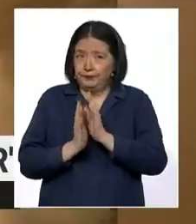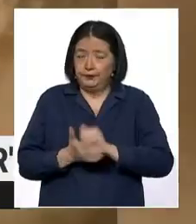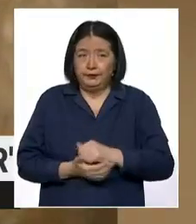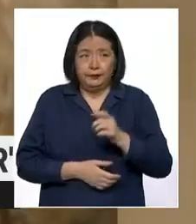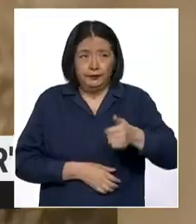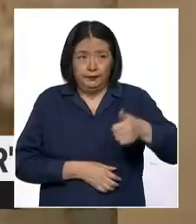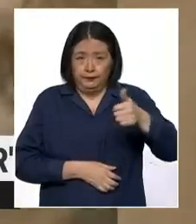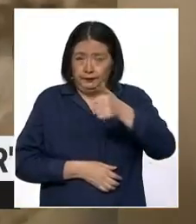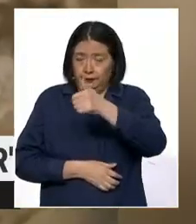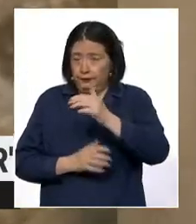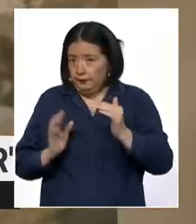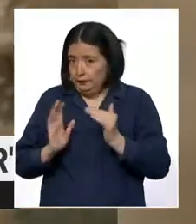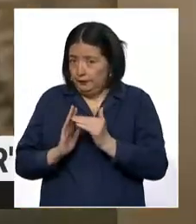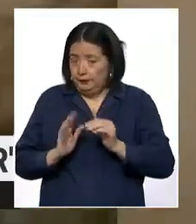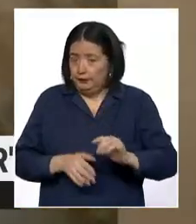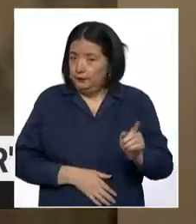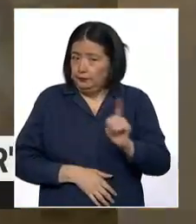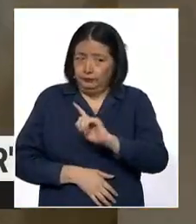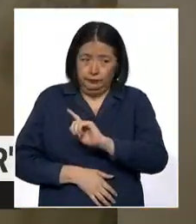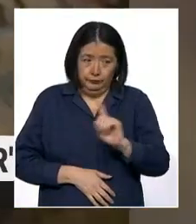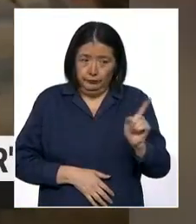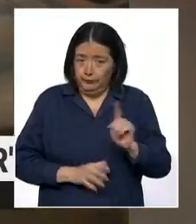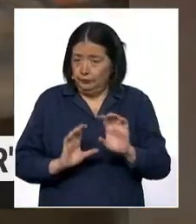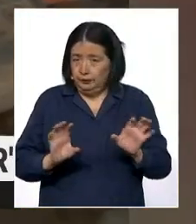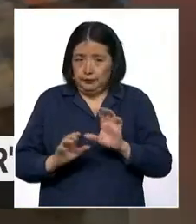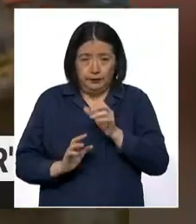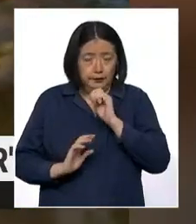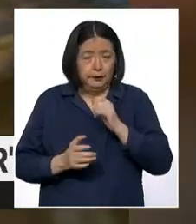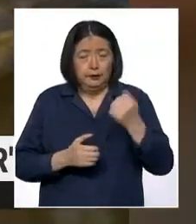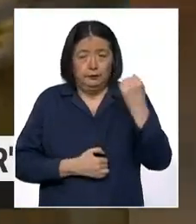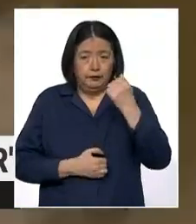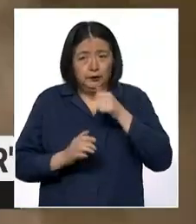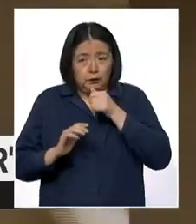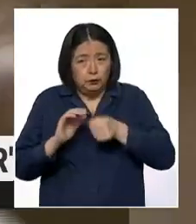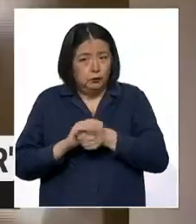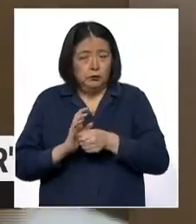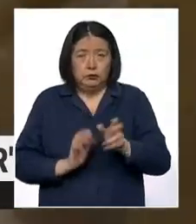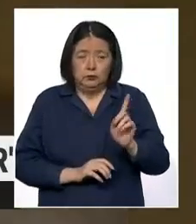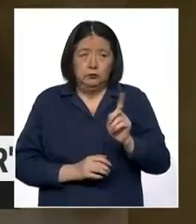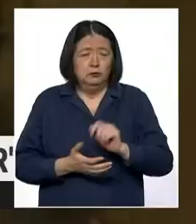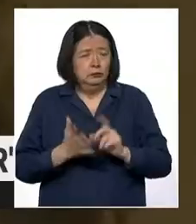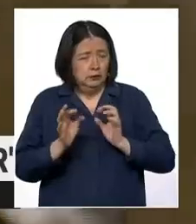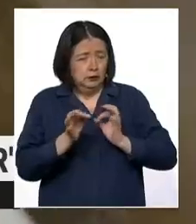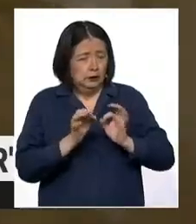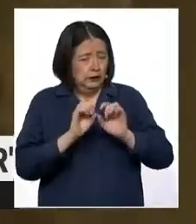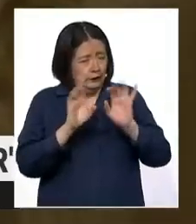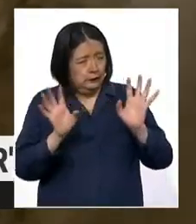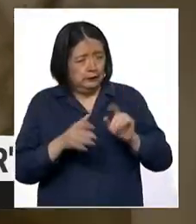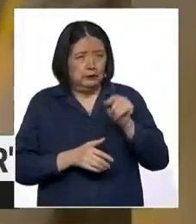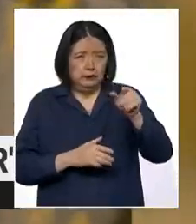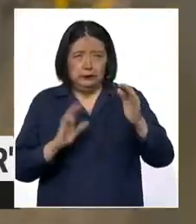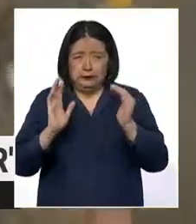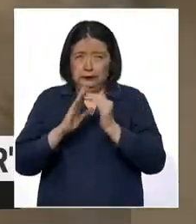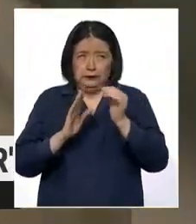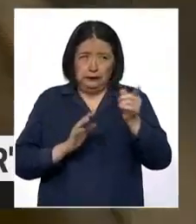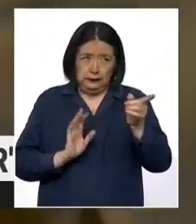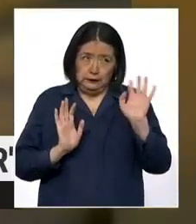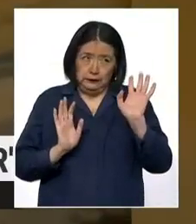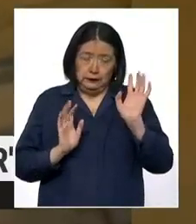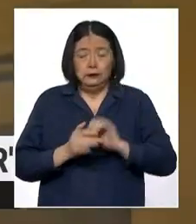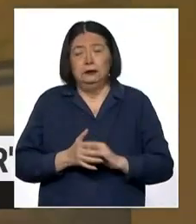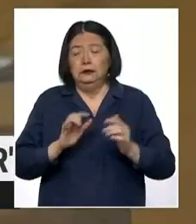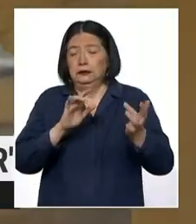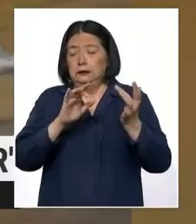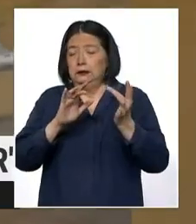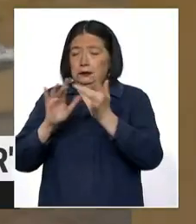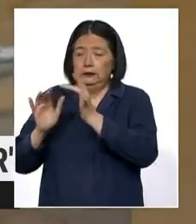los propietarios eviten de hacer estos eventos clandestinos, ¿no? Sí, o sea, para aclarar, a ver, esta fiesta, esta casa, por lo menos en redes sociales